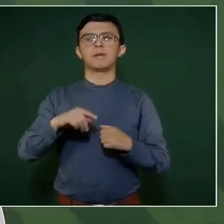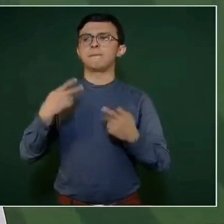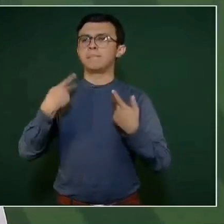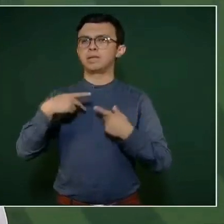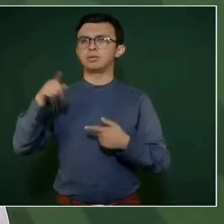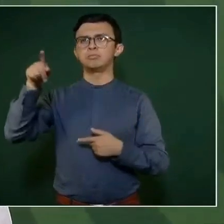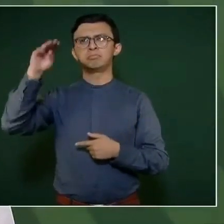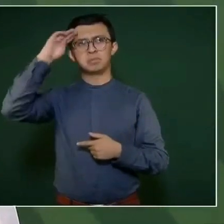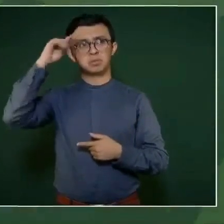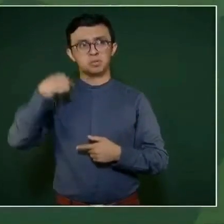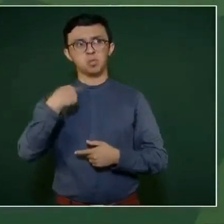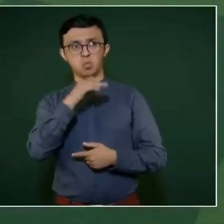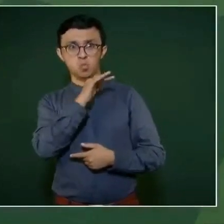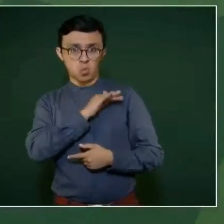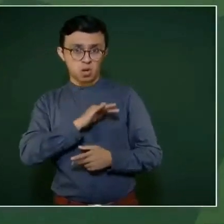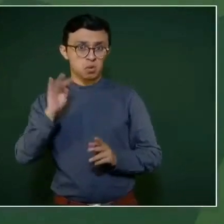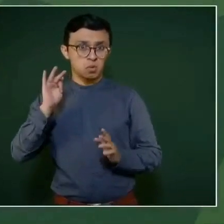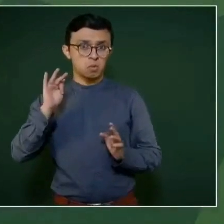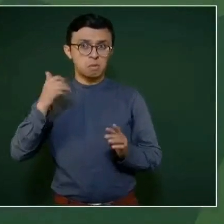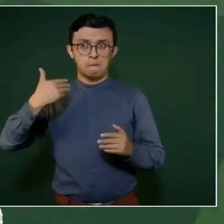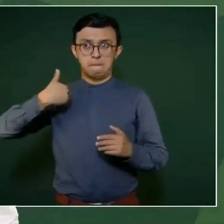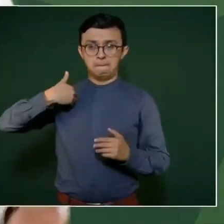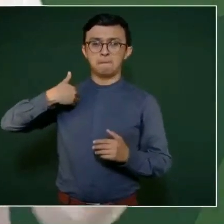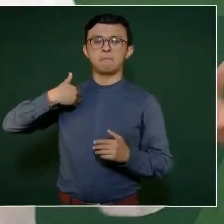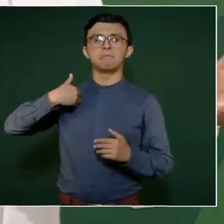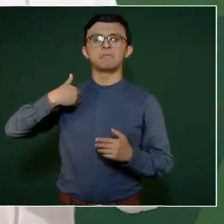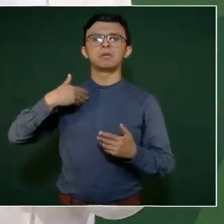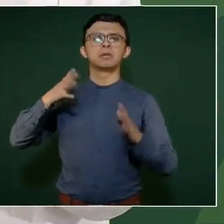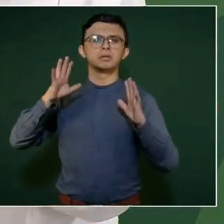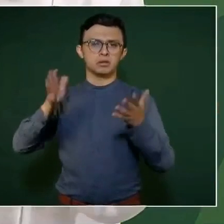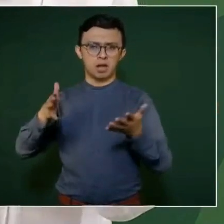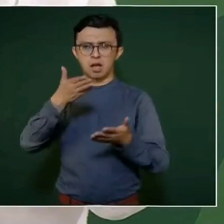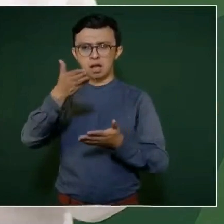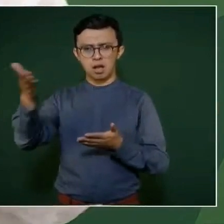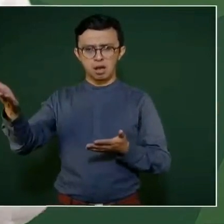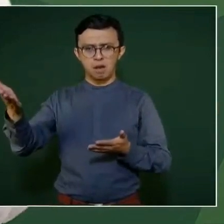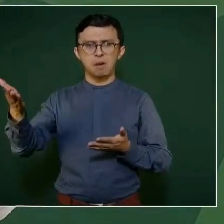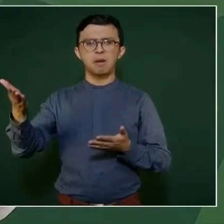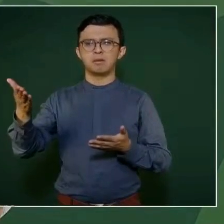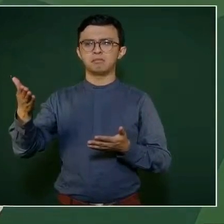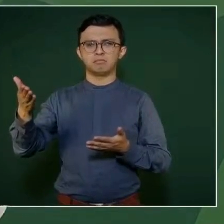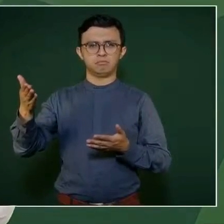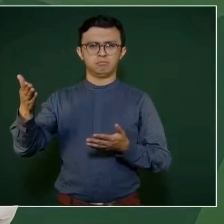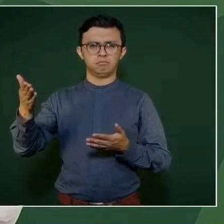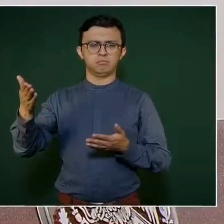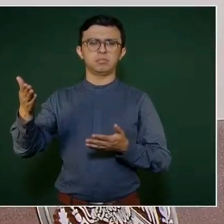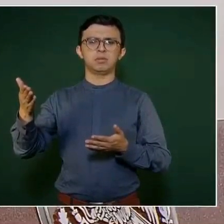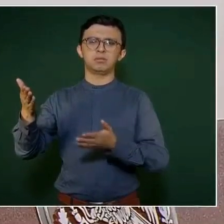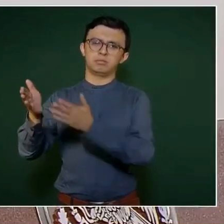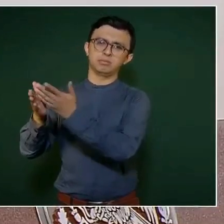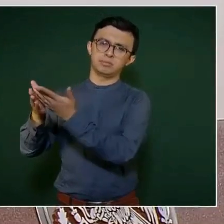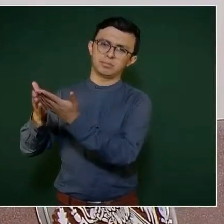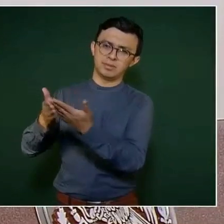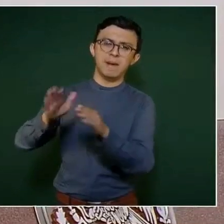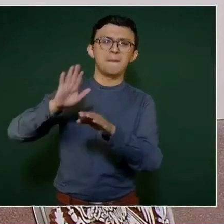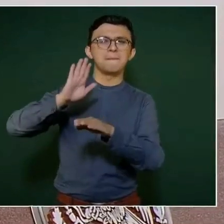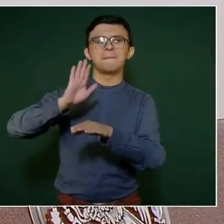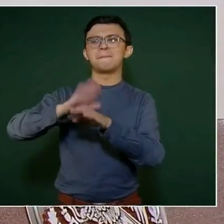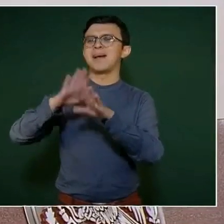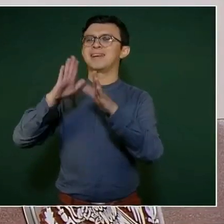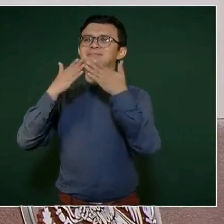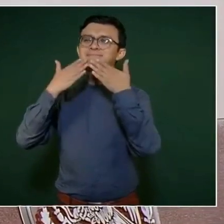sienten que tienen posibilidades, pues ya empezaron a sonreír más,